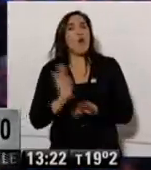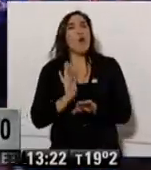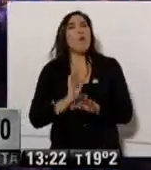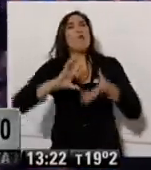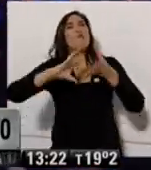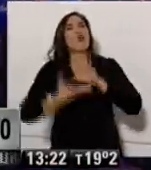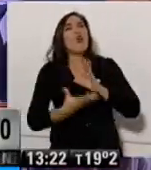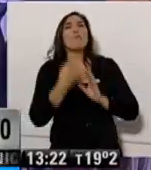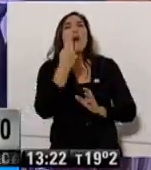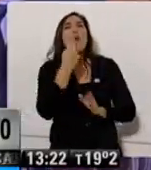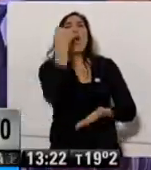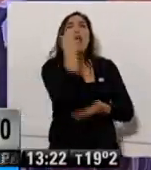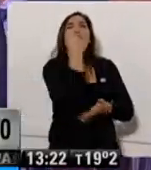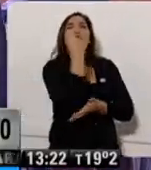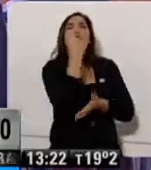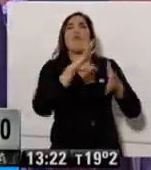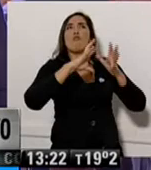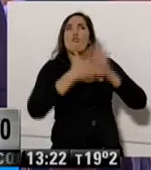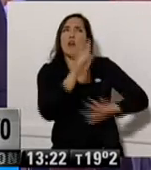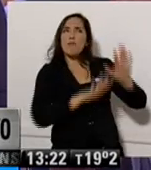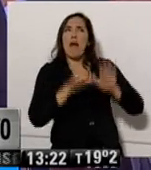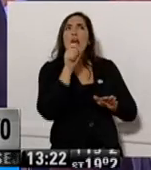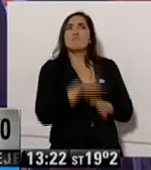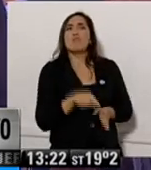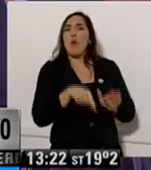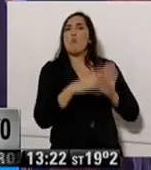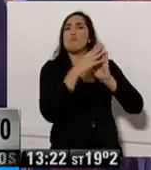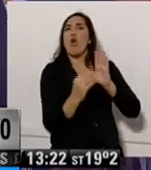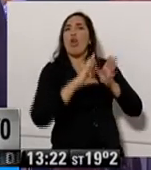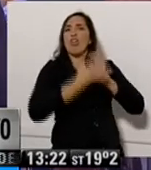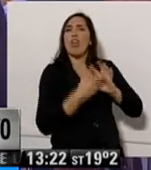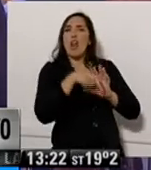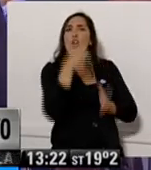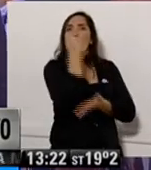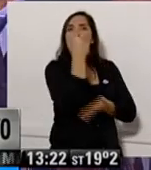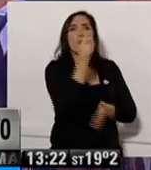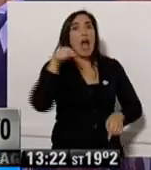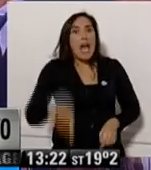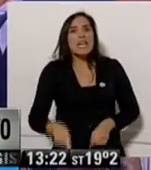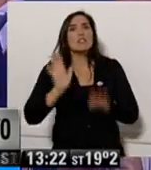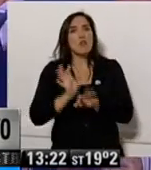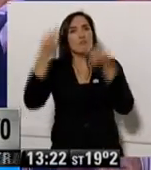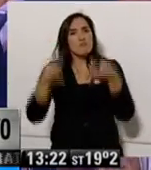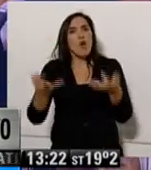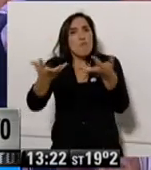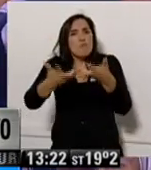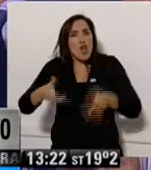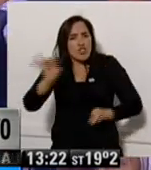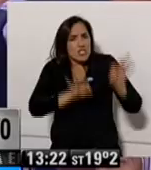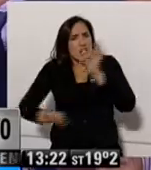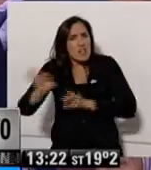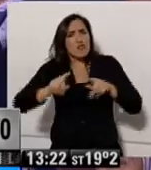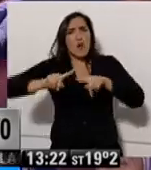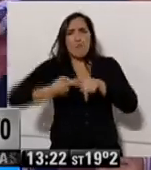modelo económico. Que quede claro que este es un proyecto político con